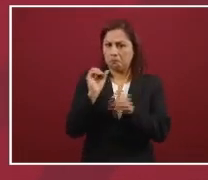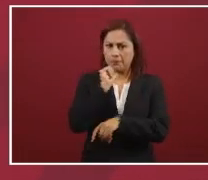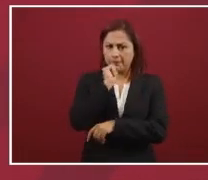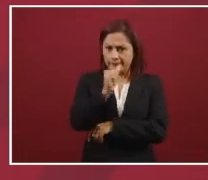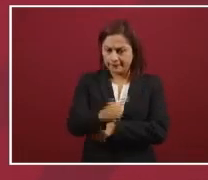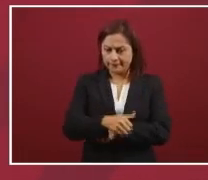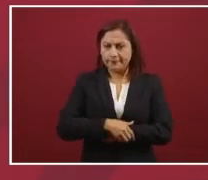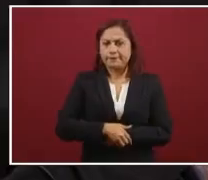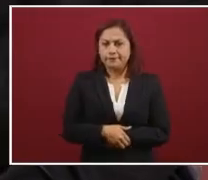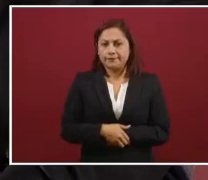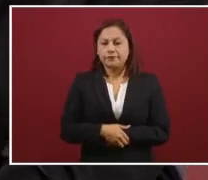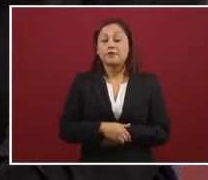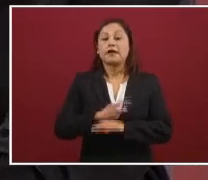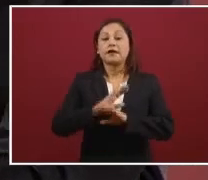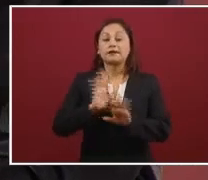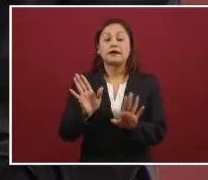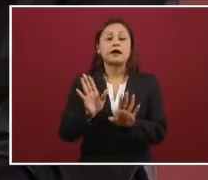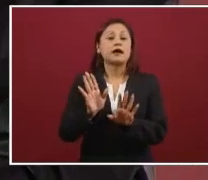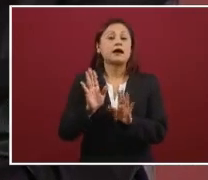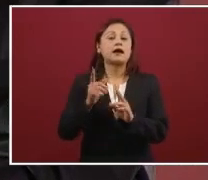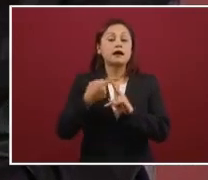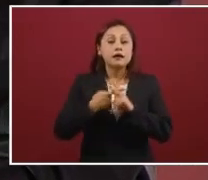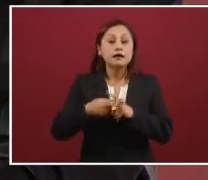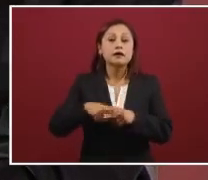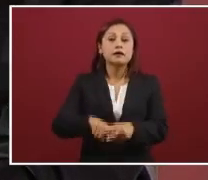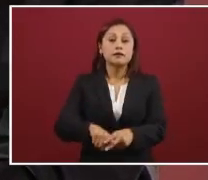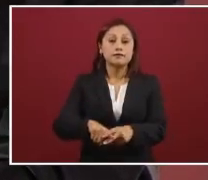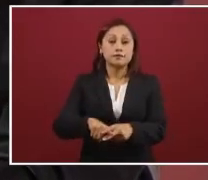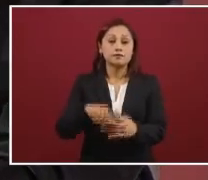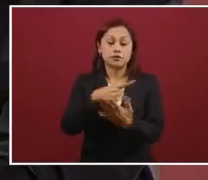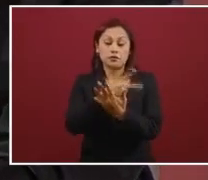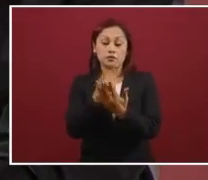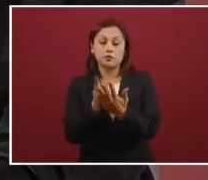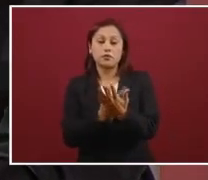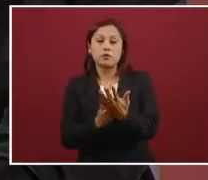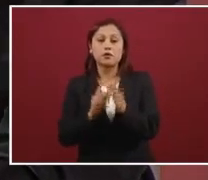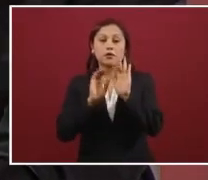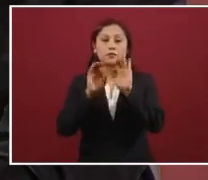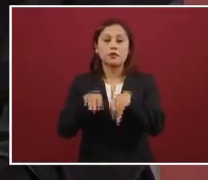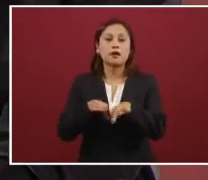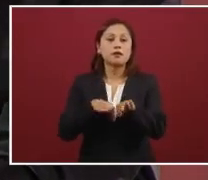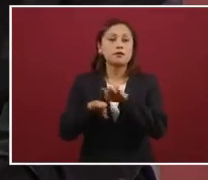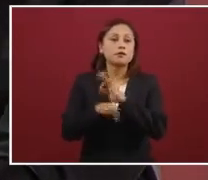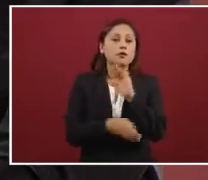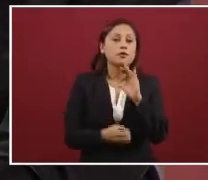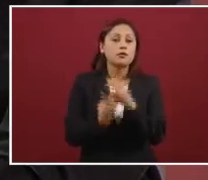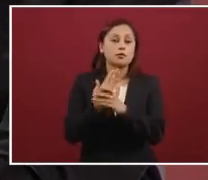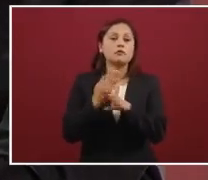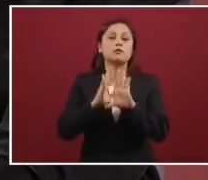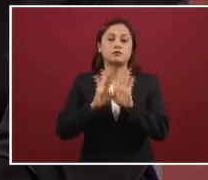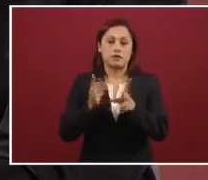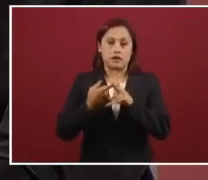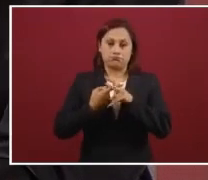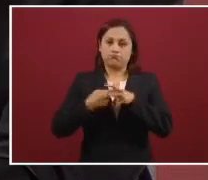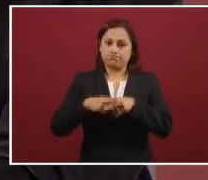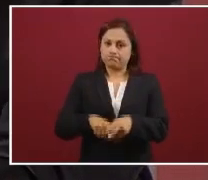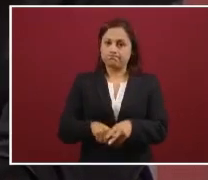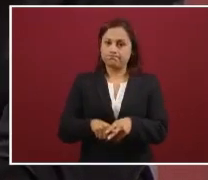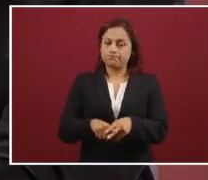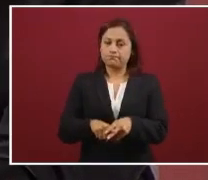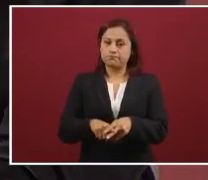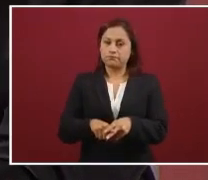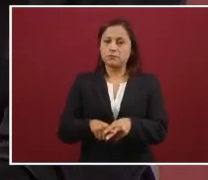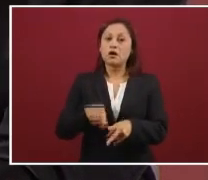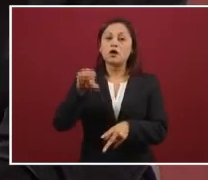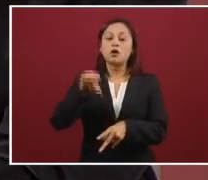en marcha el plan de creación de empleos. Estamos empezando, el informe de